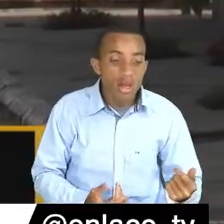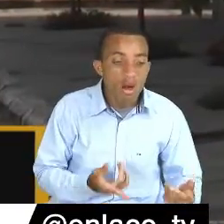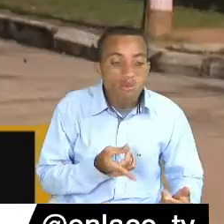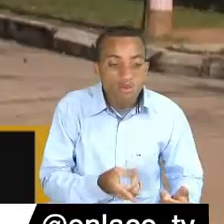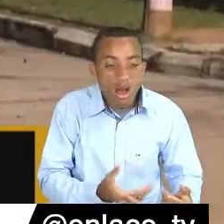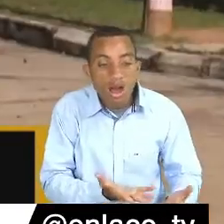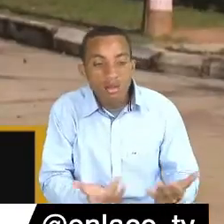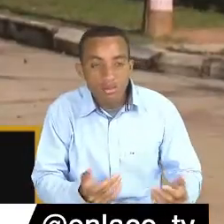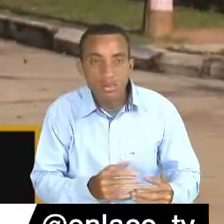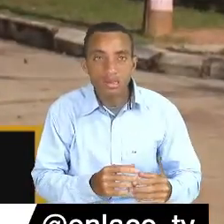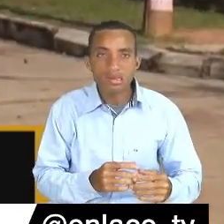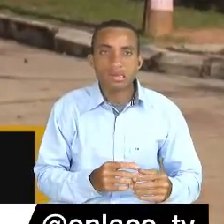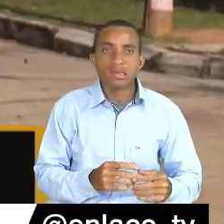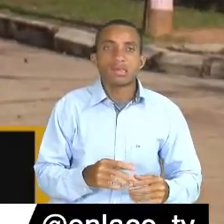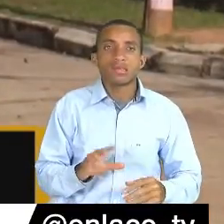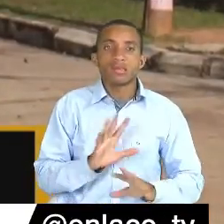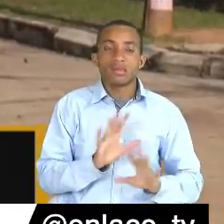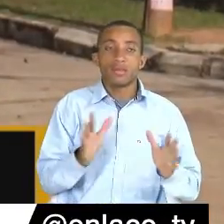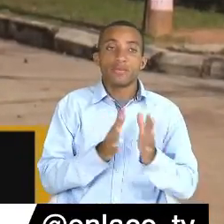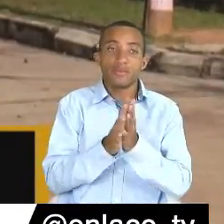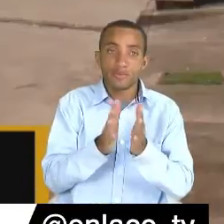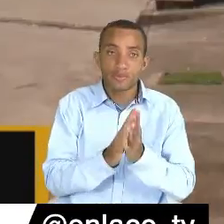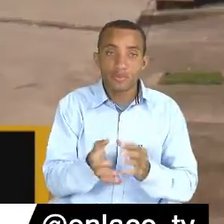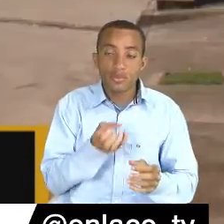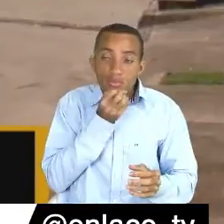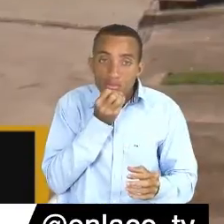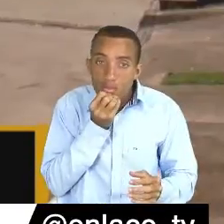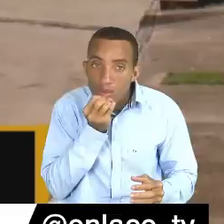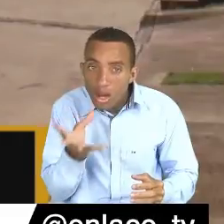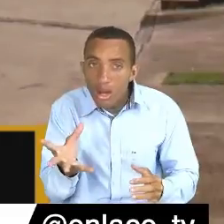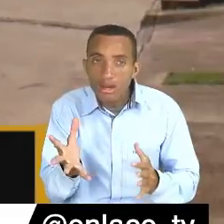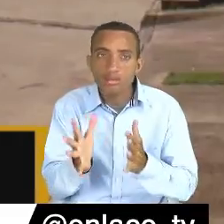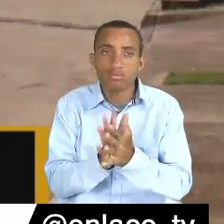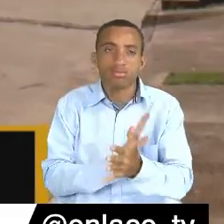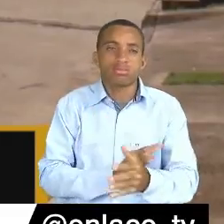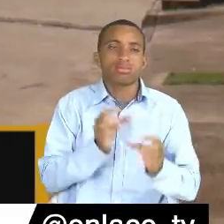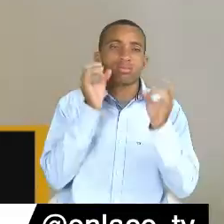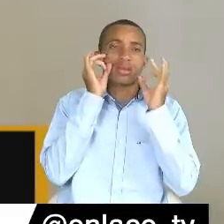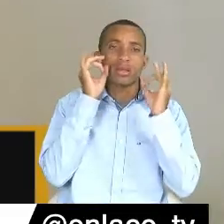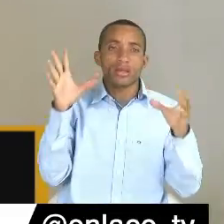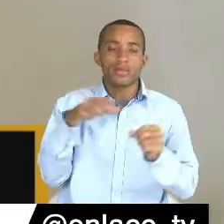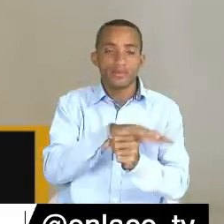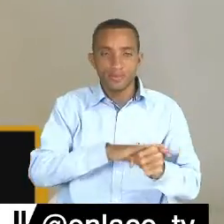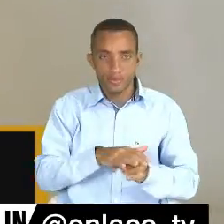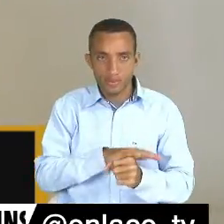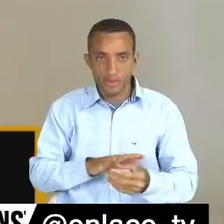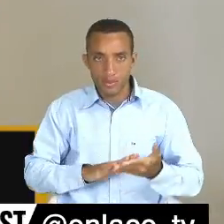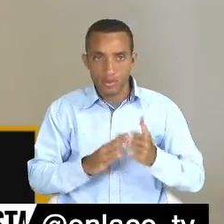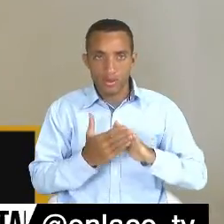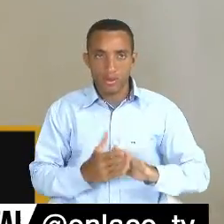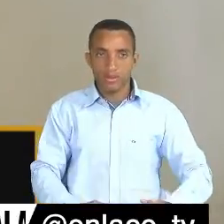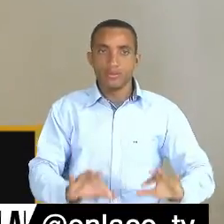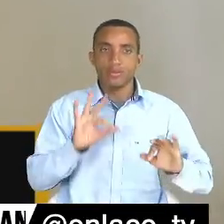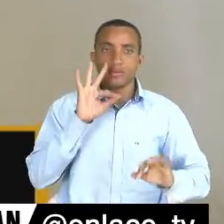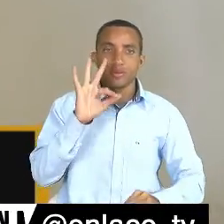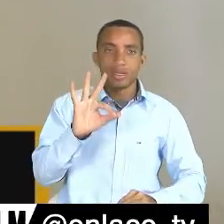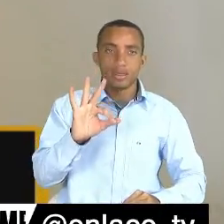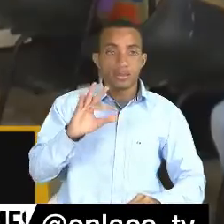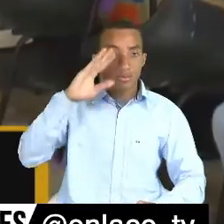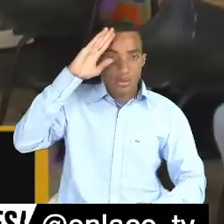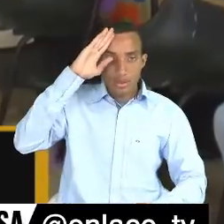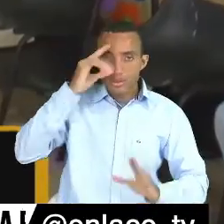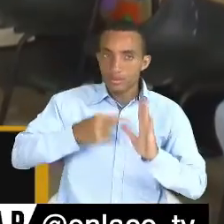10 partes. Luego de conocerse estas graves denuncias hechas por líderes de la Comuna 3, la policía reaccionó de inmediato,